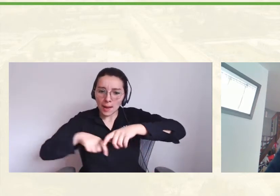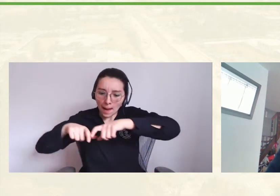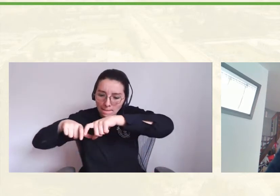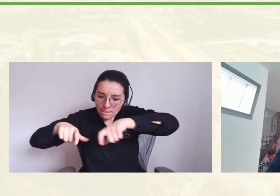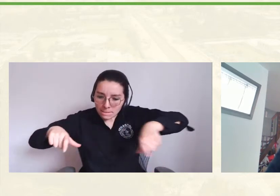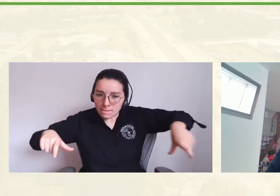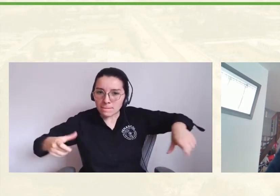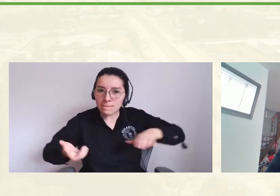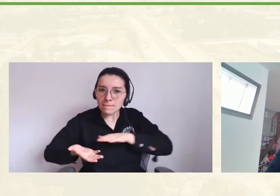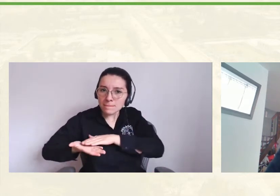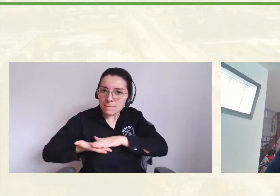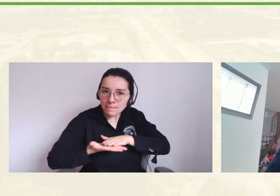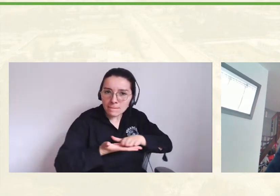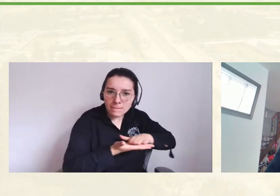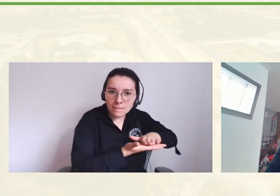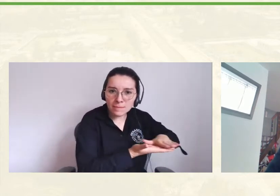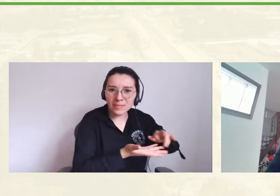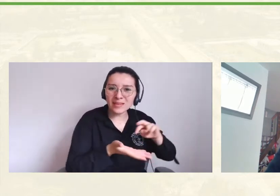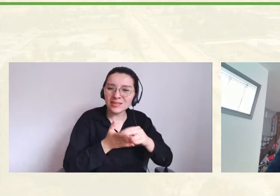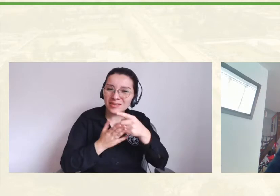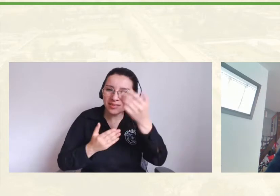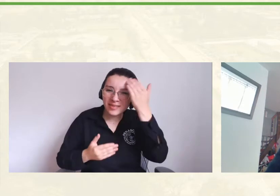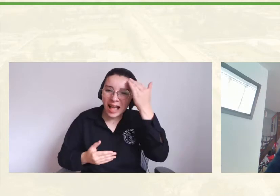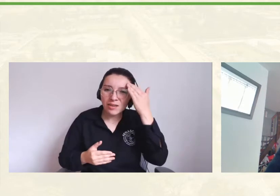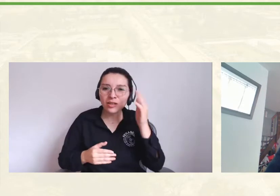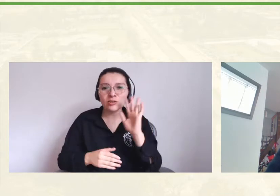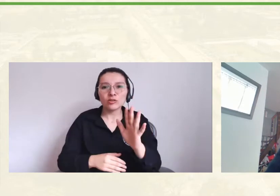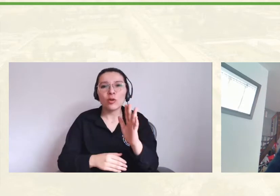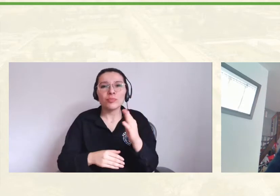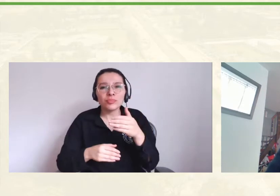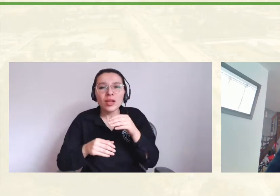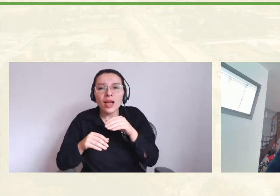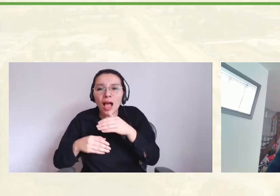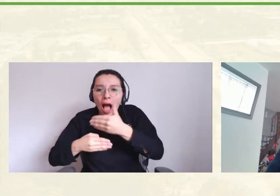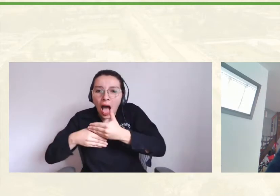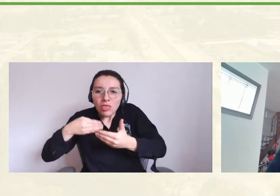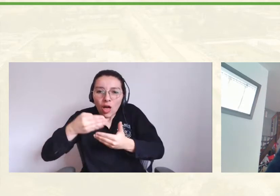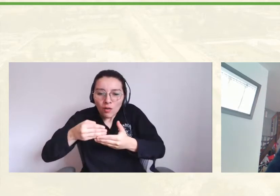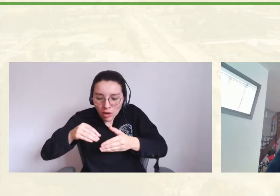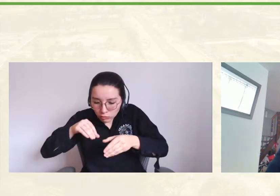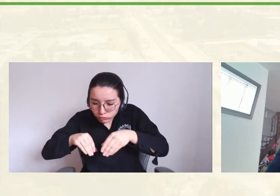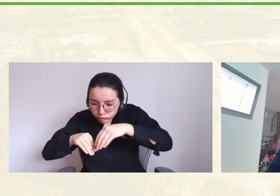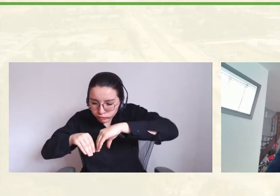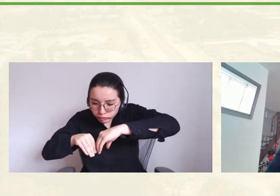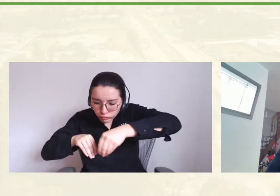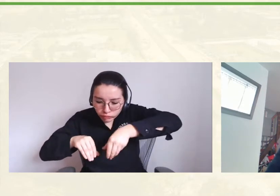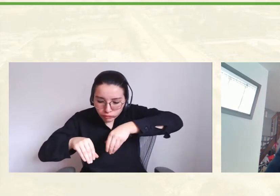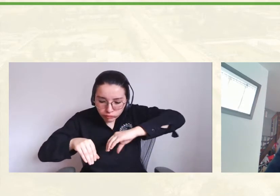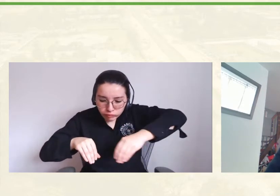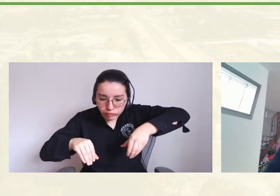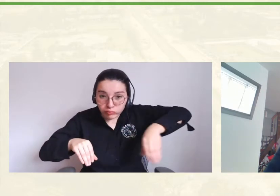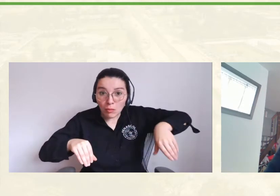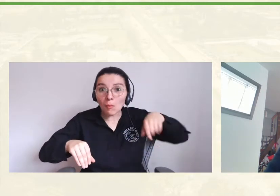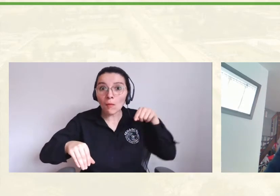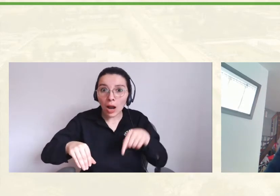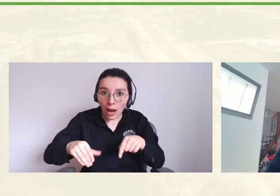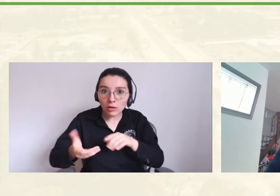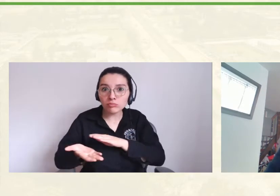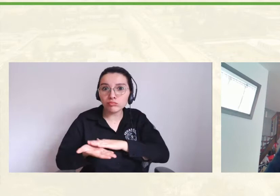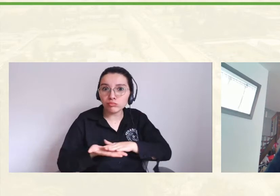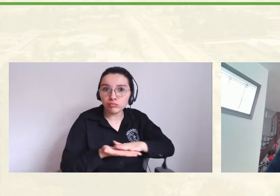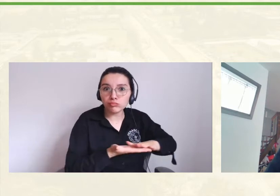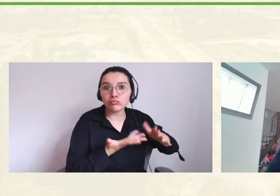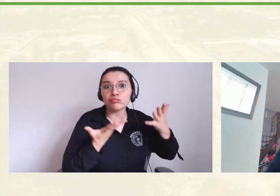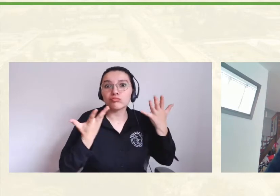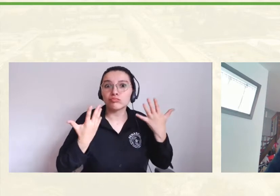articulado es el que construimos con adoquines. Un pavimento muy bonito que todavía sigue funcionando con sus andenes y con sus vías y está